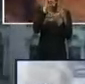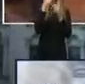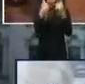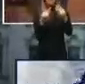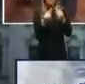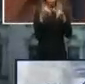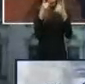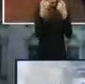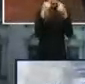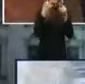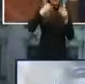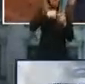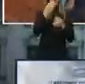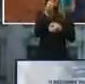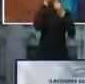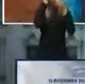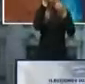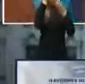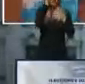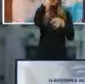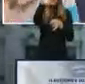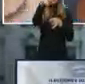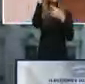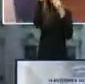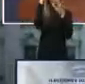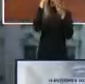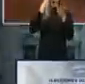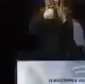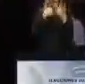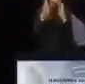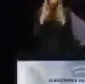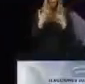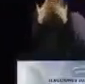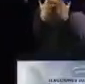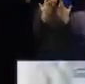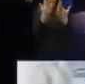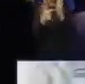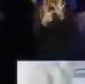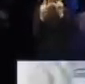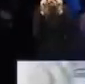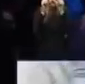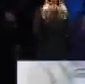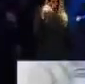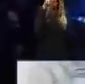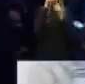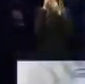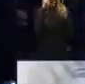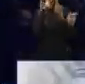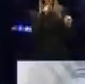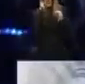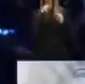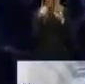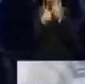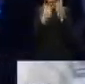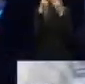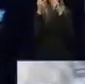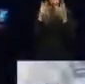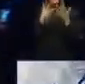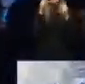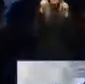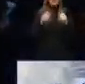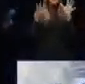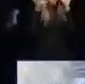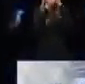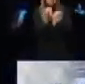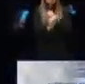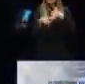a trasladar a ustedes porque estamos dándole ese seguimiento y ese monitoreo del caso. Es una noche pues de